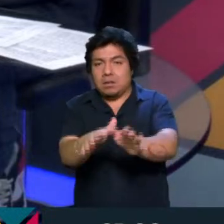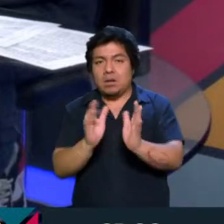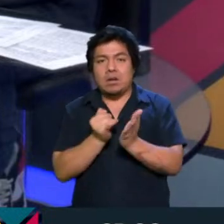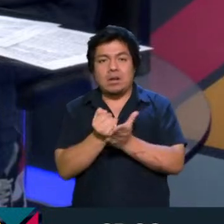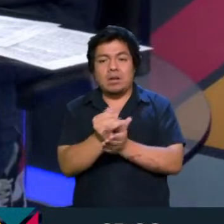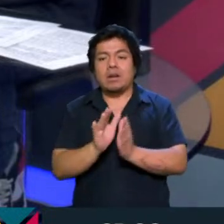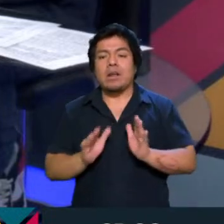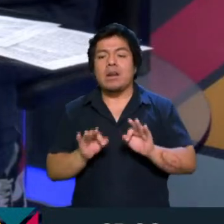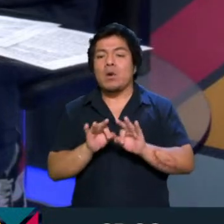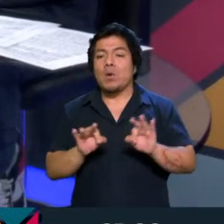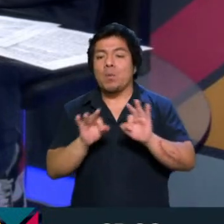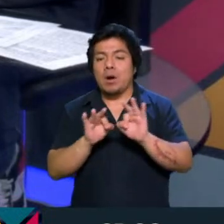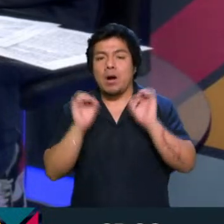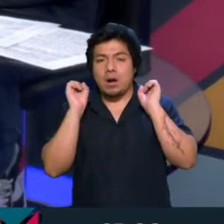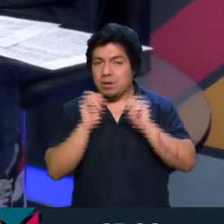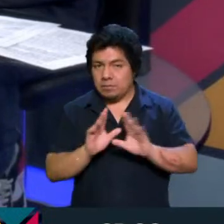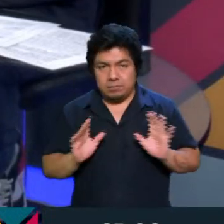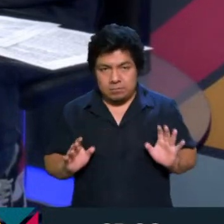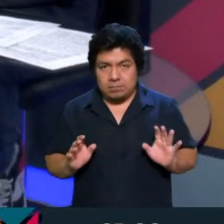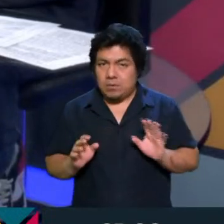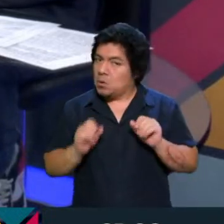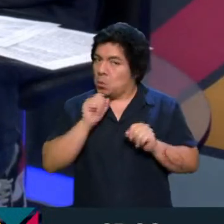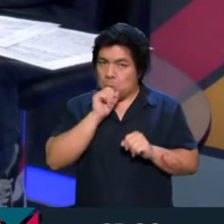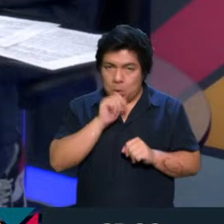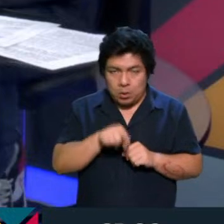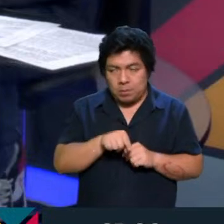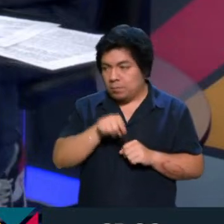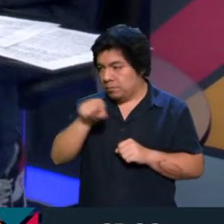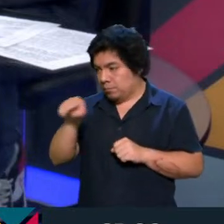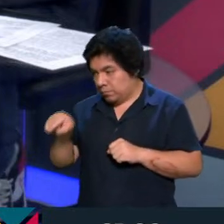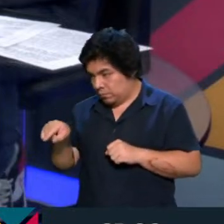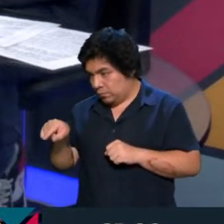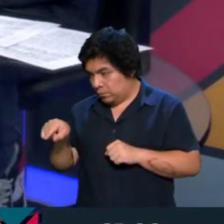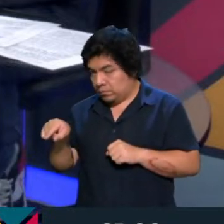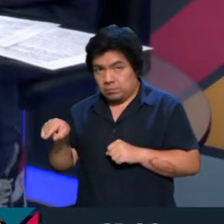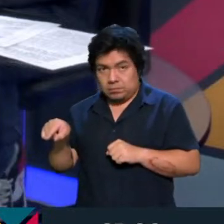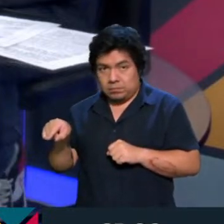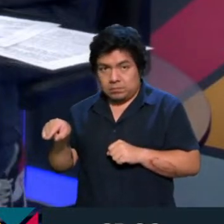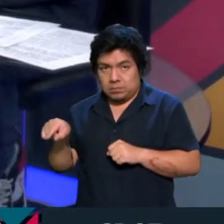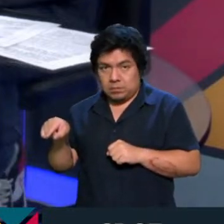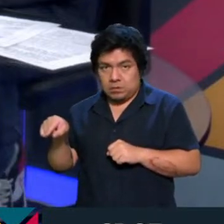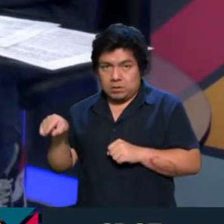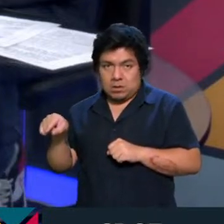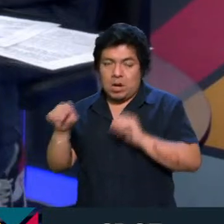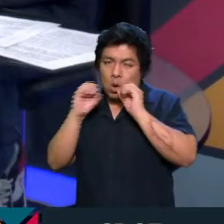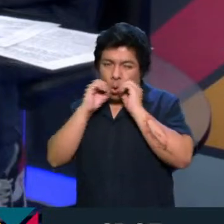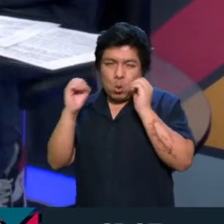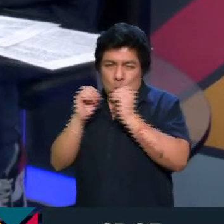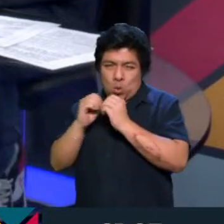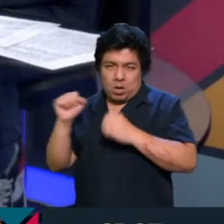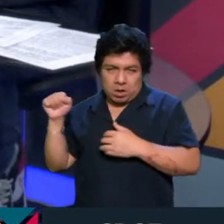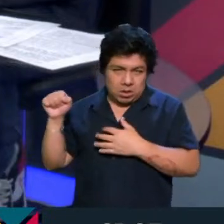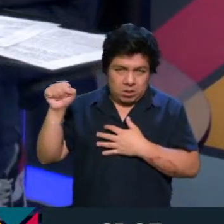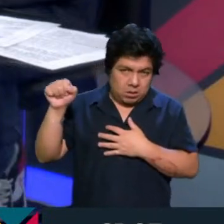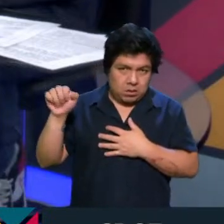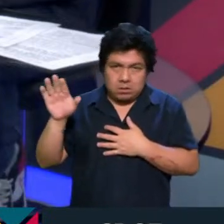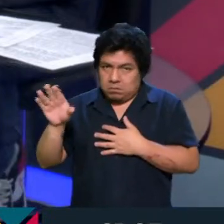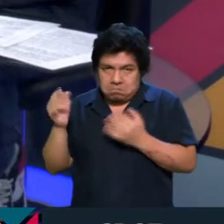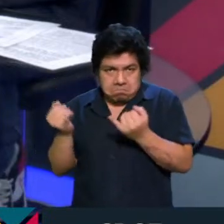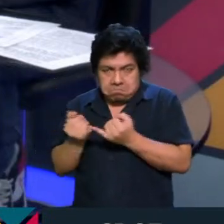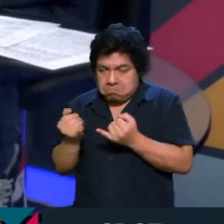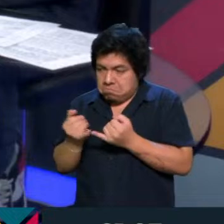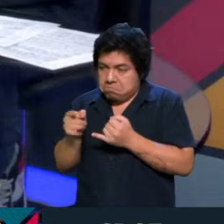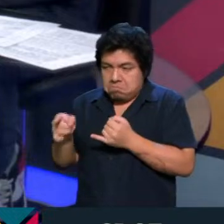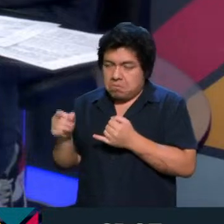las decisiones más importantes del Infonavit. Y lo mismo hacen los organismos que representan a los